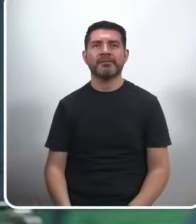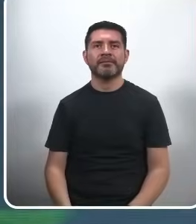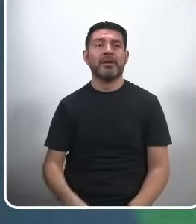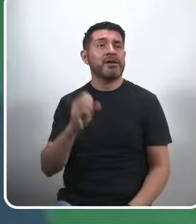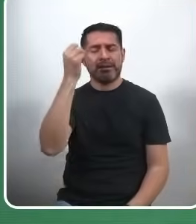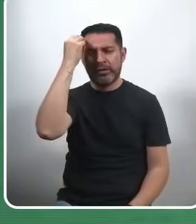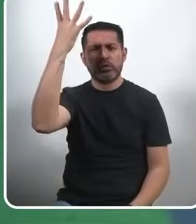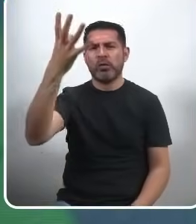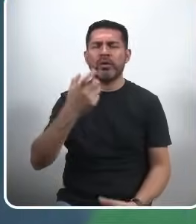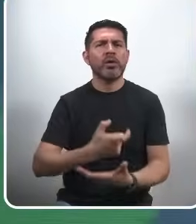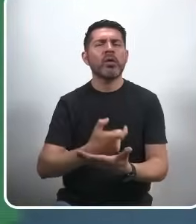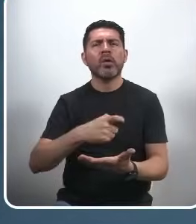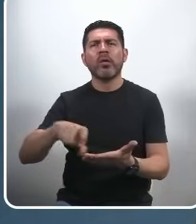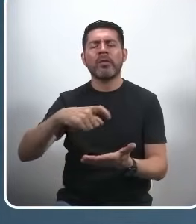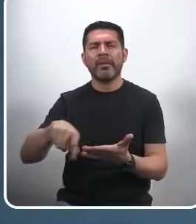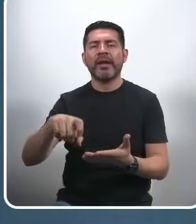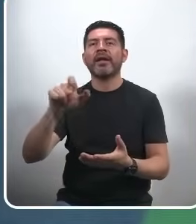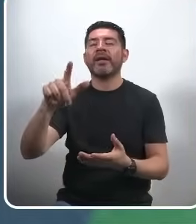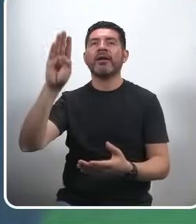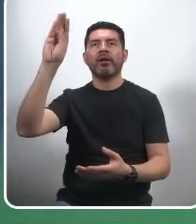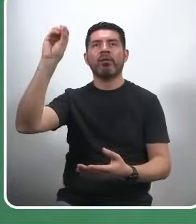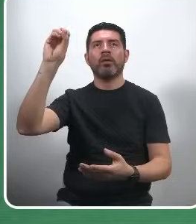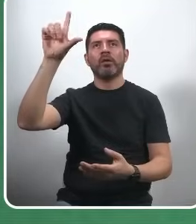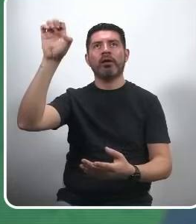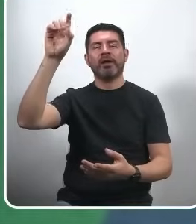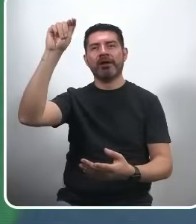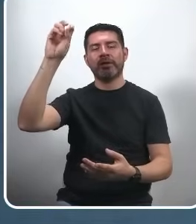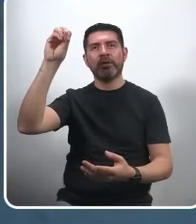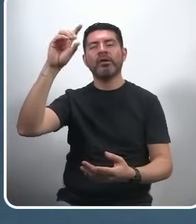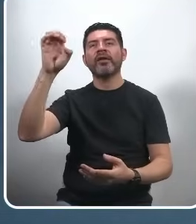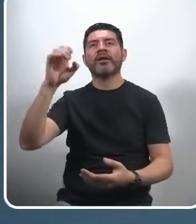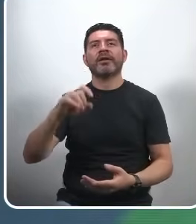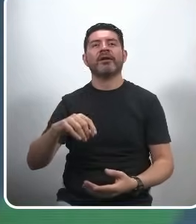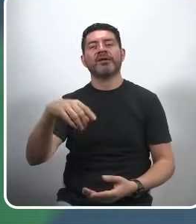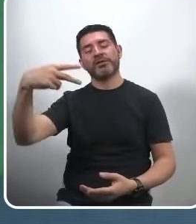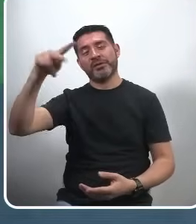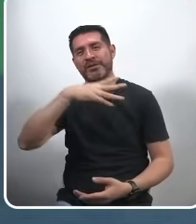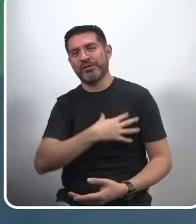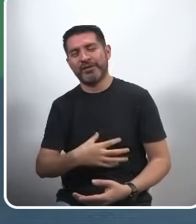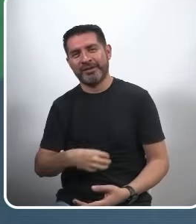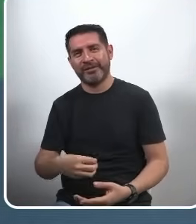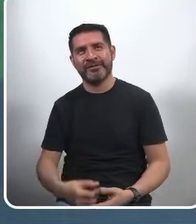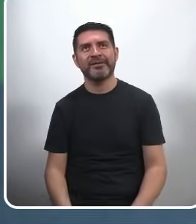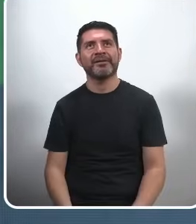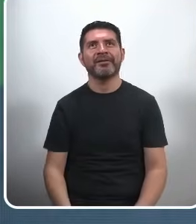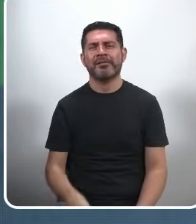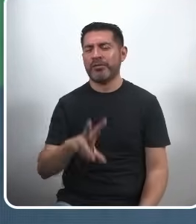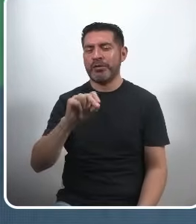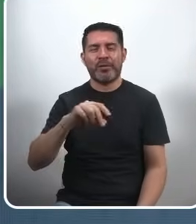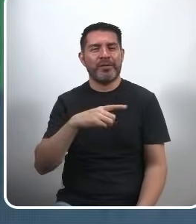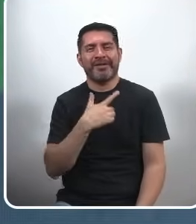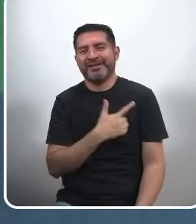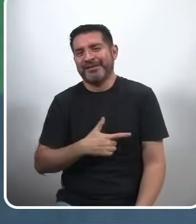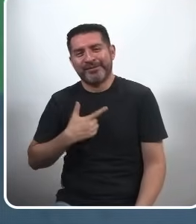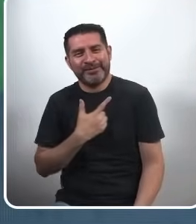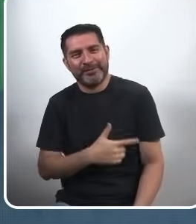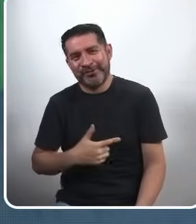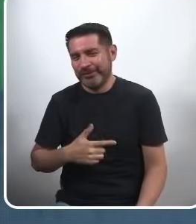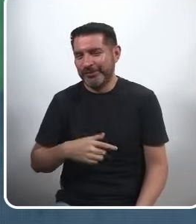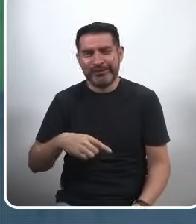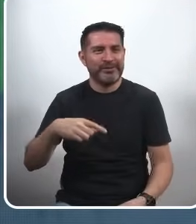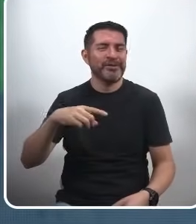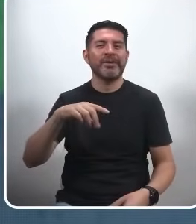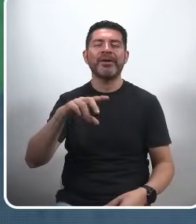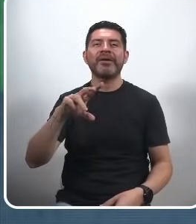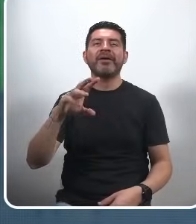Imagínese eso. Qué bien se ha de sentir que se olviden de ti tus papás así, ¿verdad? Entonces estamos ahí y nos tocó arreglar